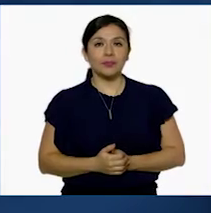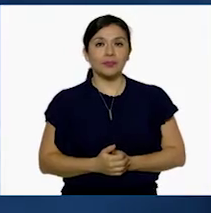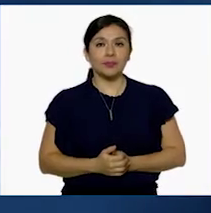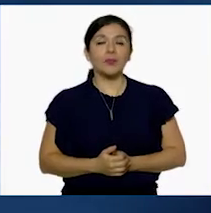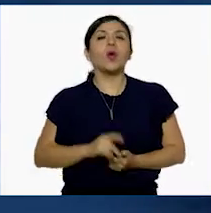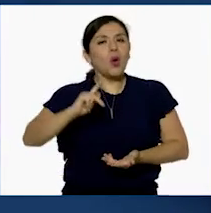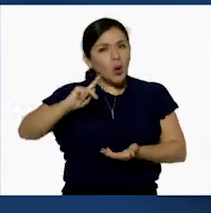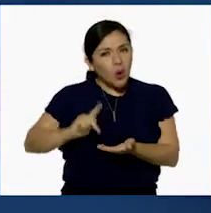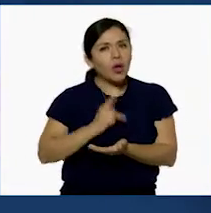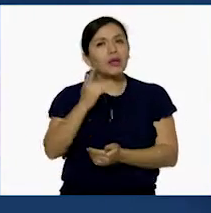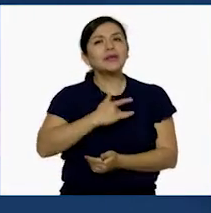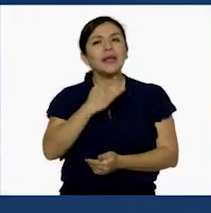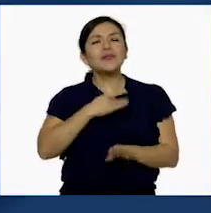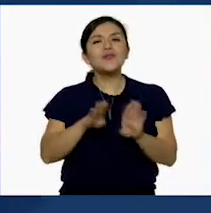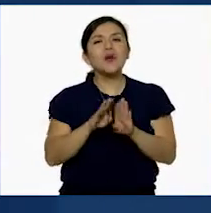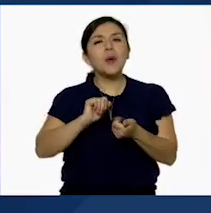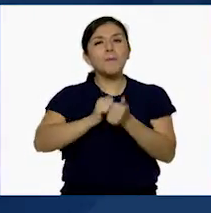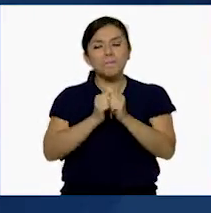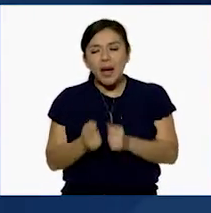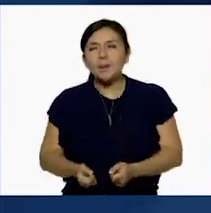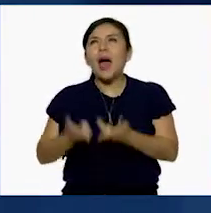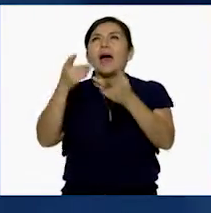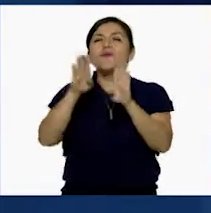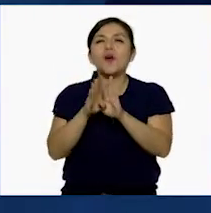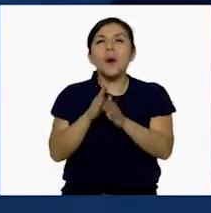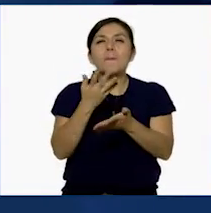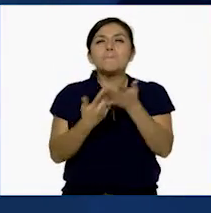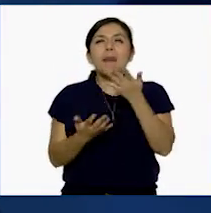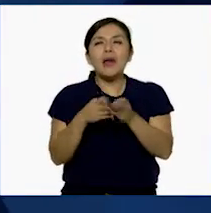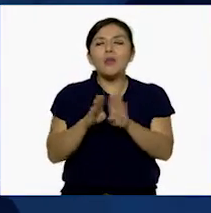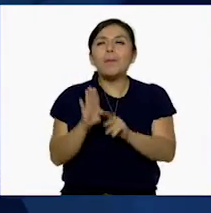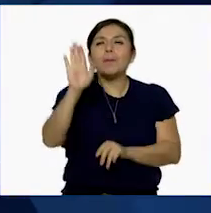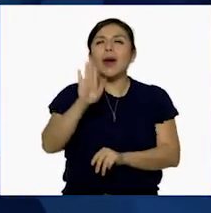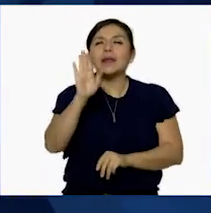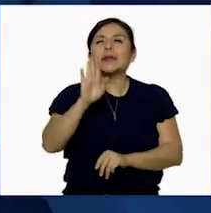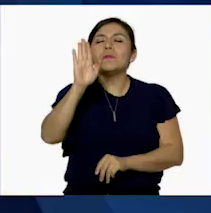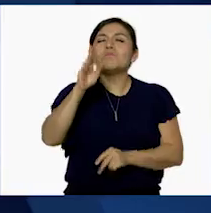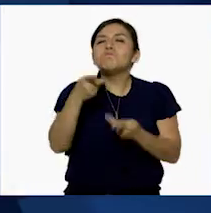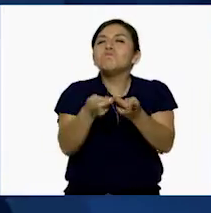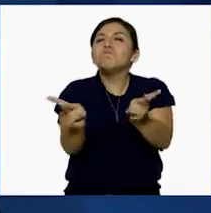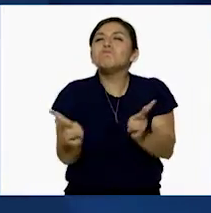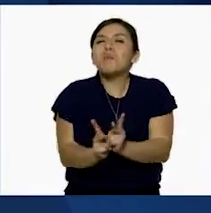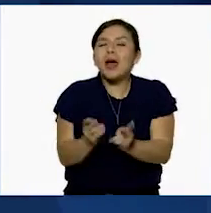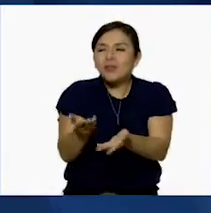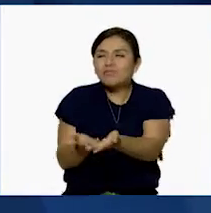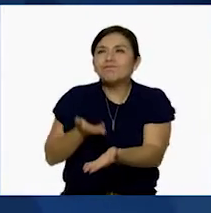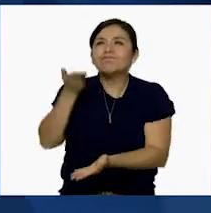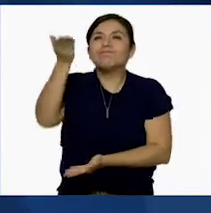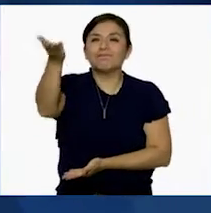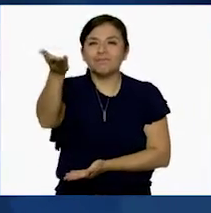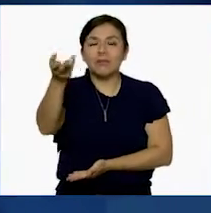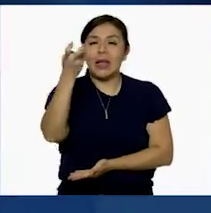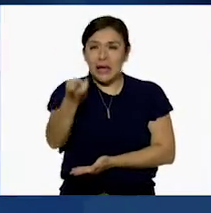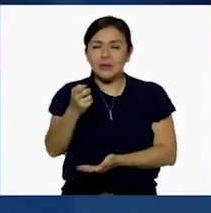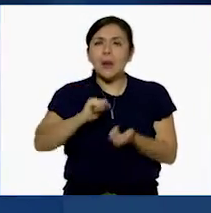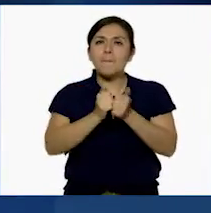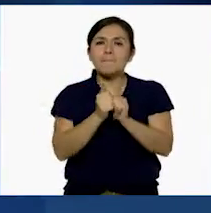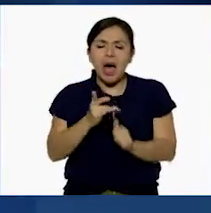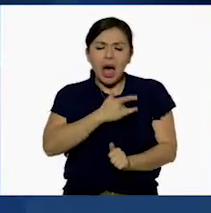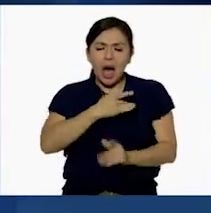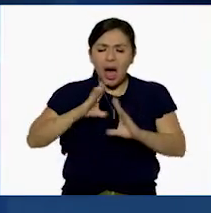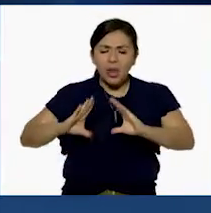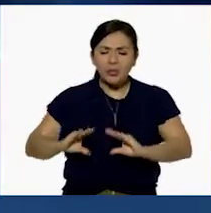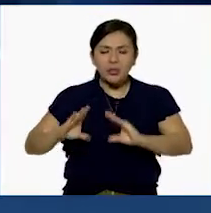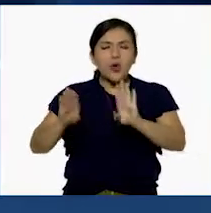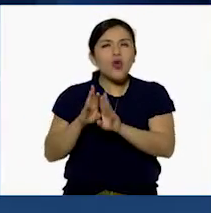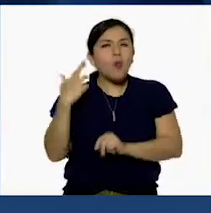al aire, la recogía de nuevo, balanceaba un poco la mano, como si fuese un platillo de balanza. Palpaba un par de veces la hogaza, de modo que